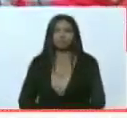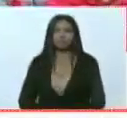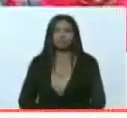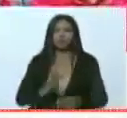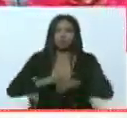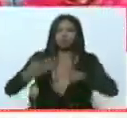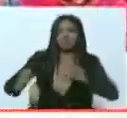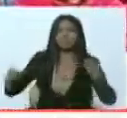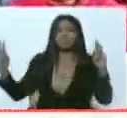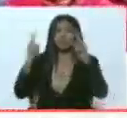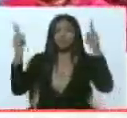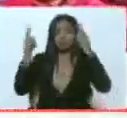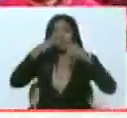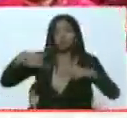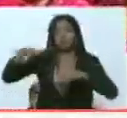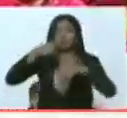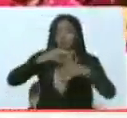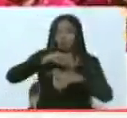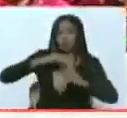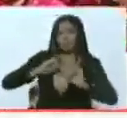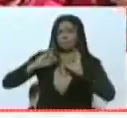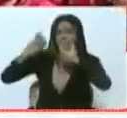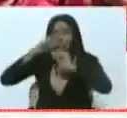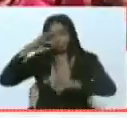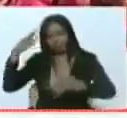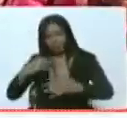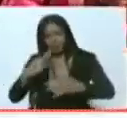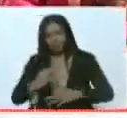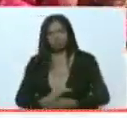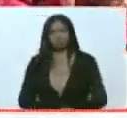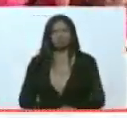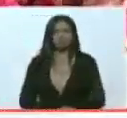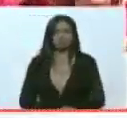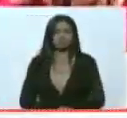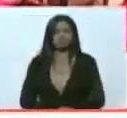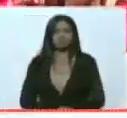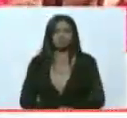Una gran victoria del pueblo vamos a tener, estoy seguro de eso.